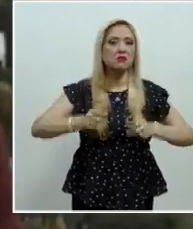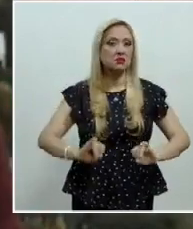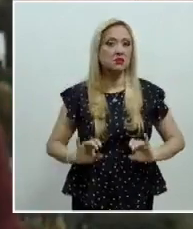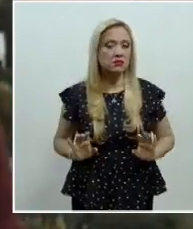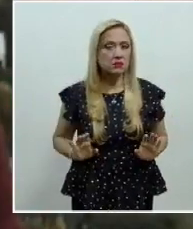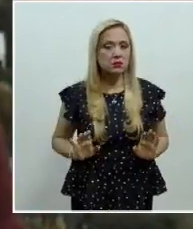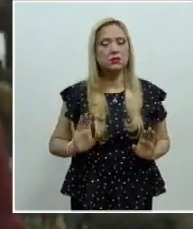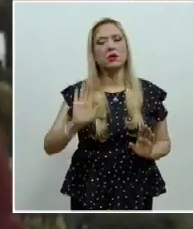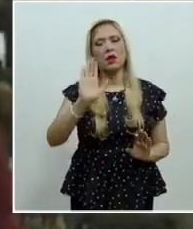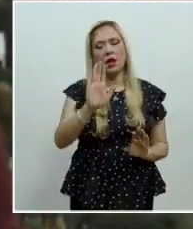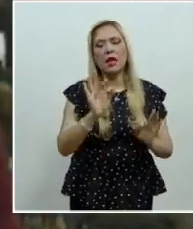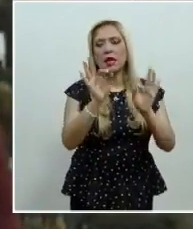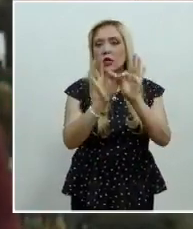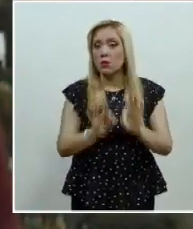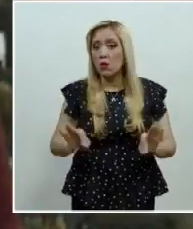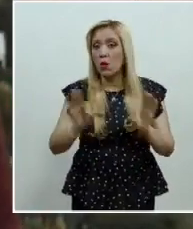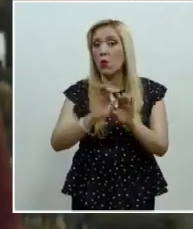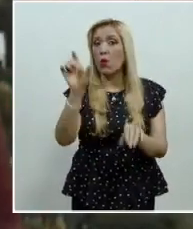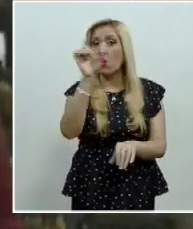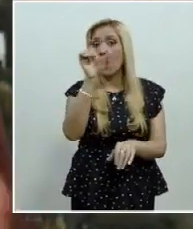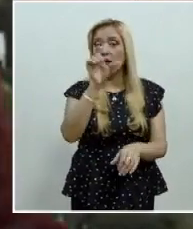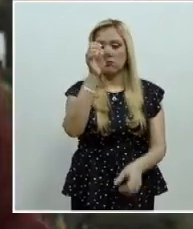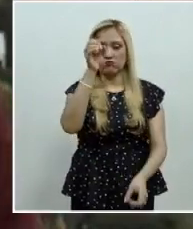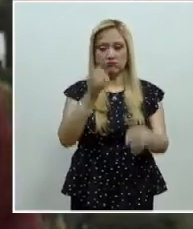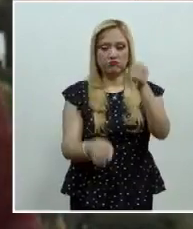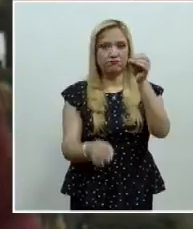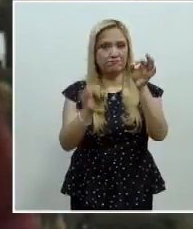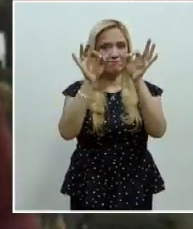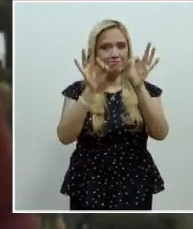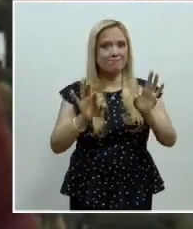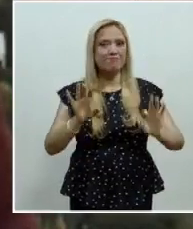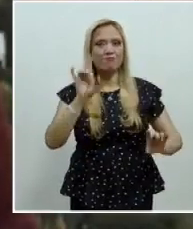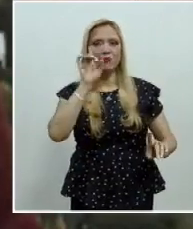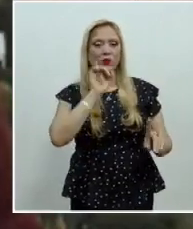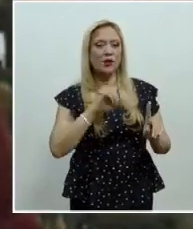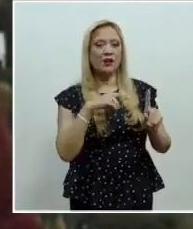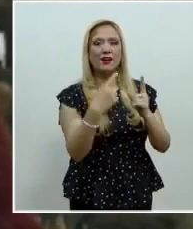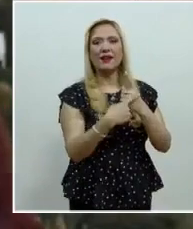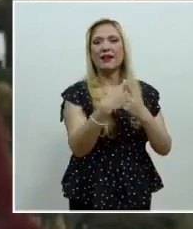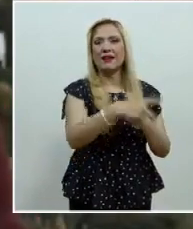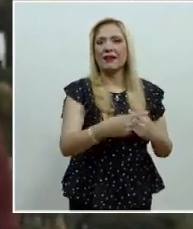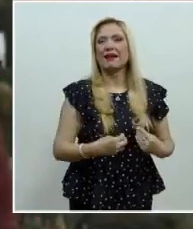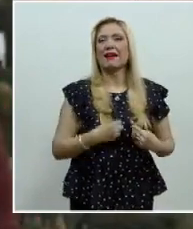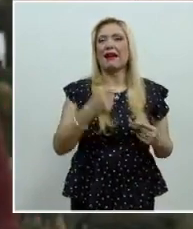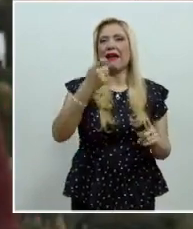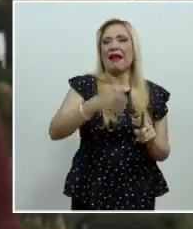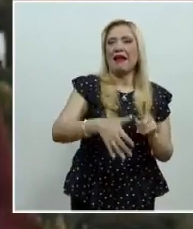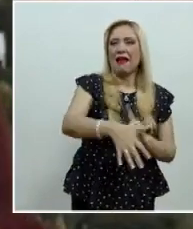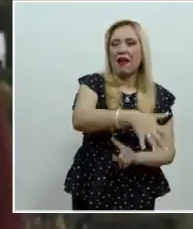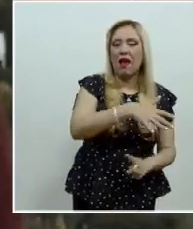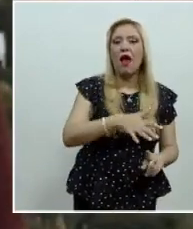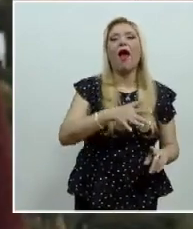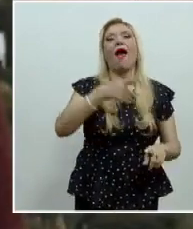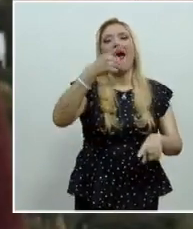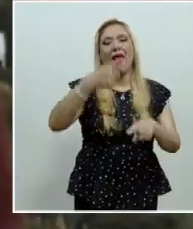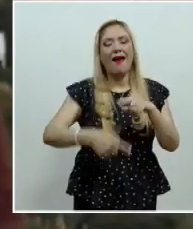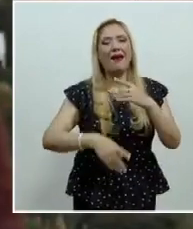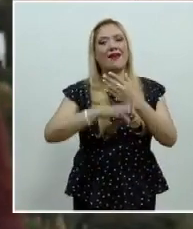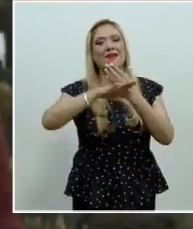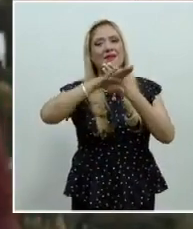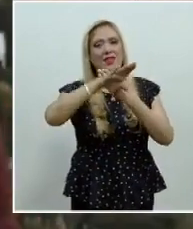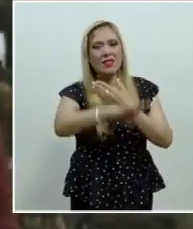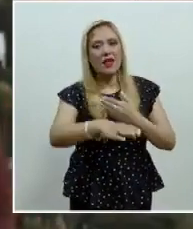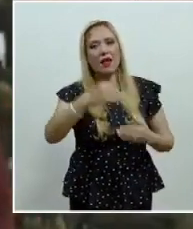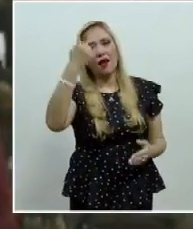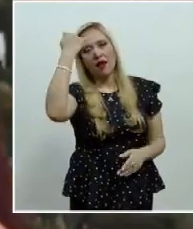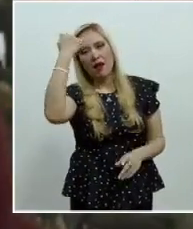cómo se beneficia cuando se aplican adecuadamente, pues la perspectiva de género, evitamos que los estereotipos que se pueden